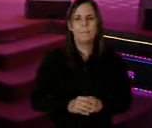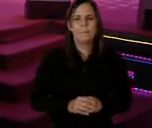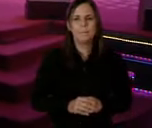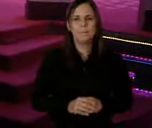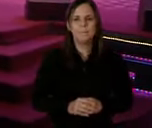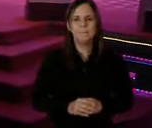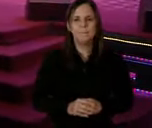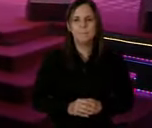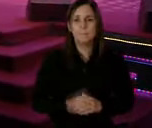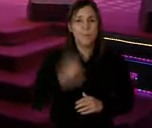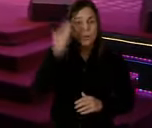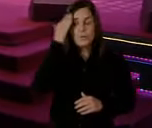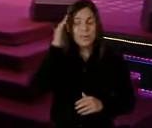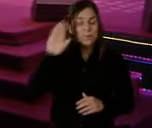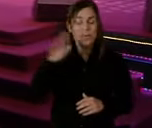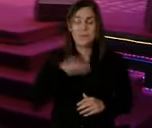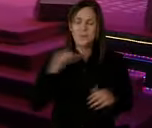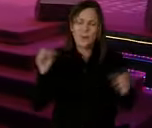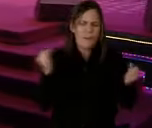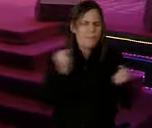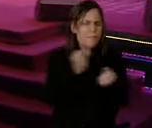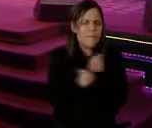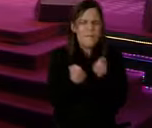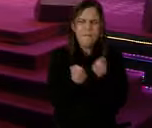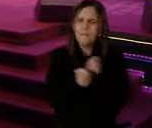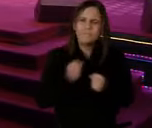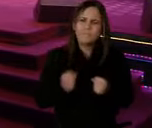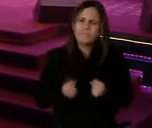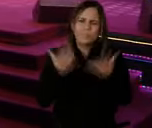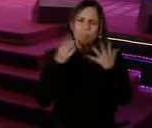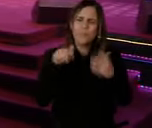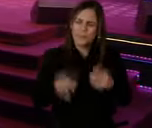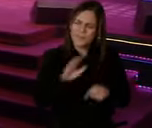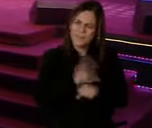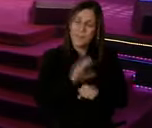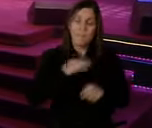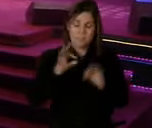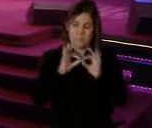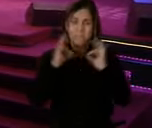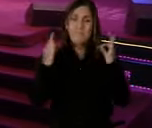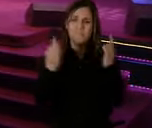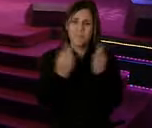Yo no sabía que yo amaba tanto esta iglesia, mi familia.